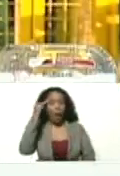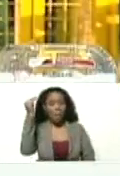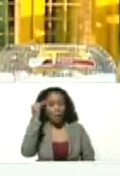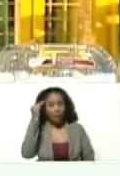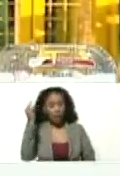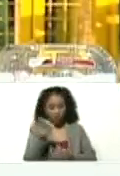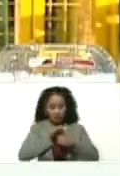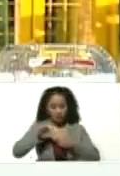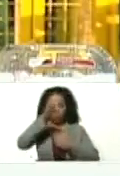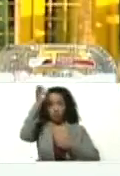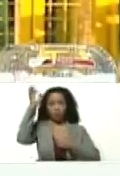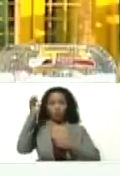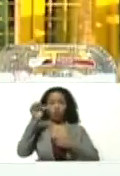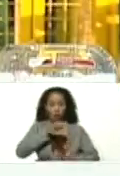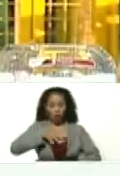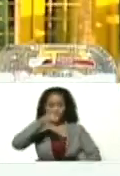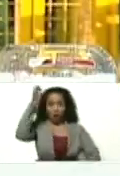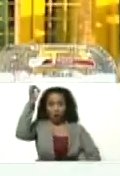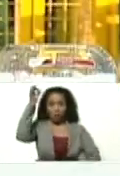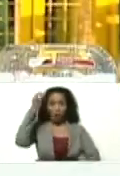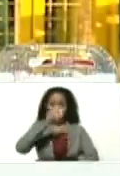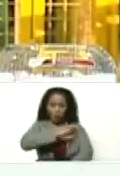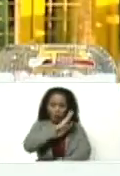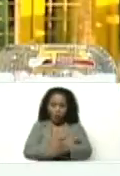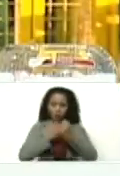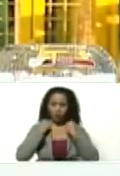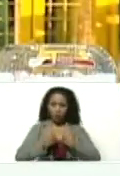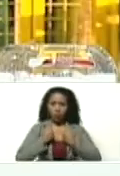nuestro espíritu, con nuestra alma, con nuestra fuerza.